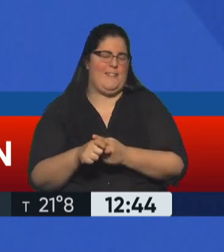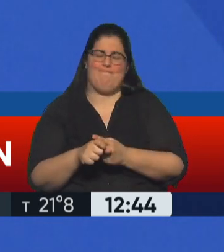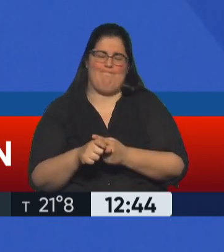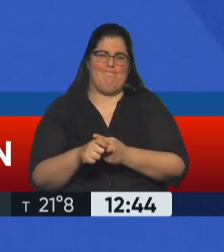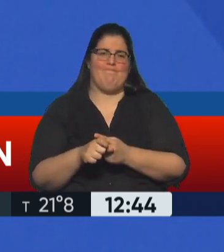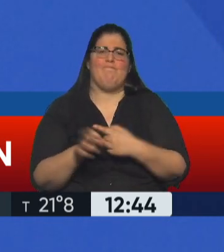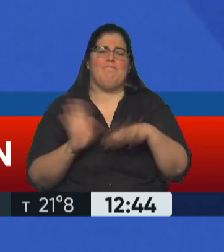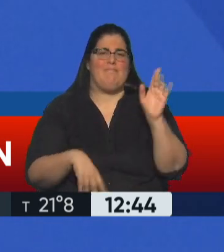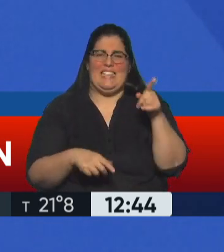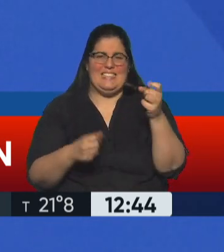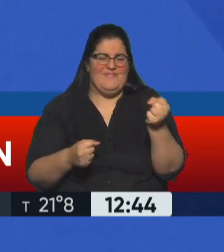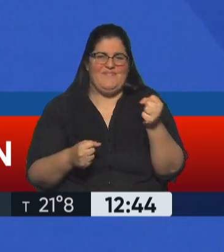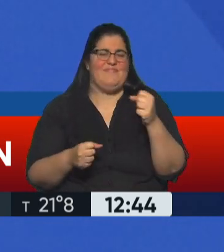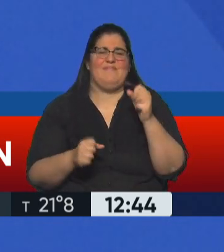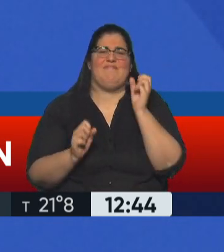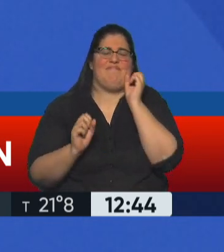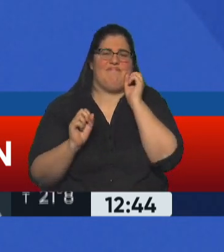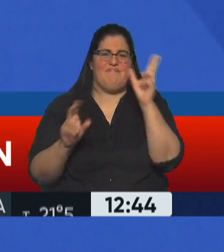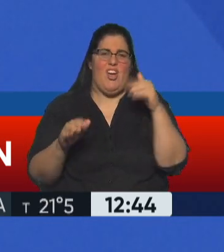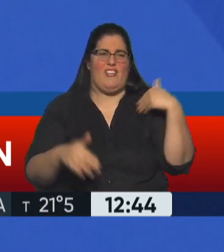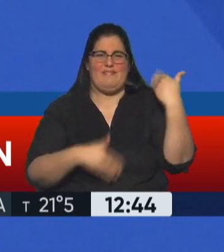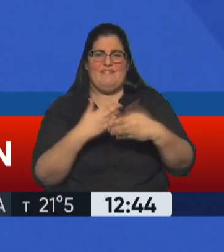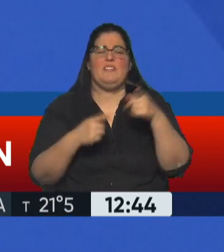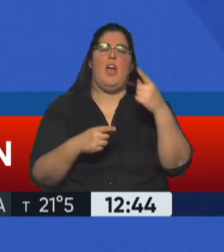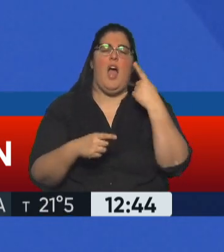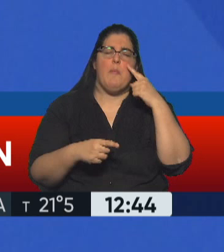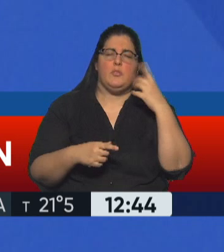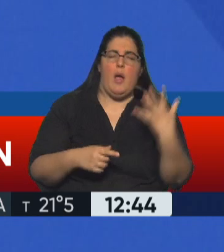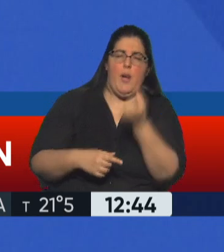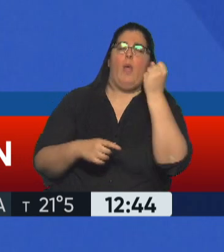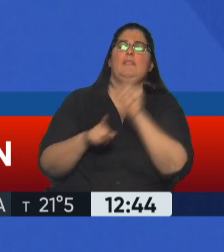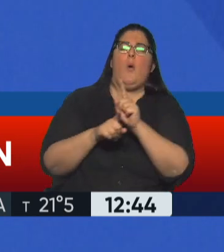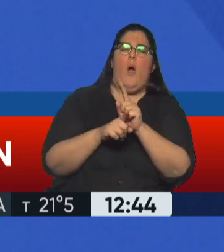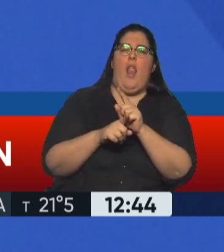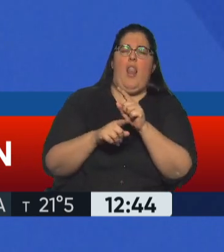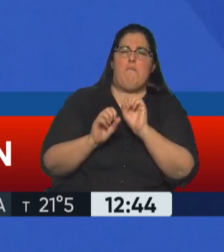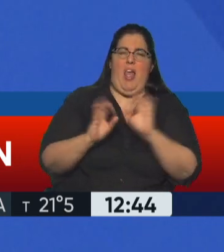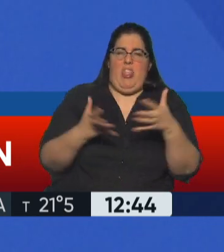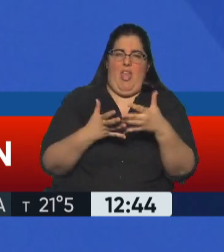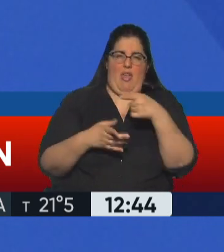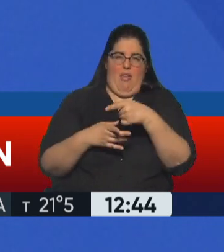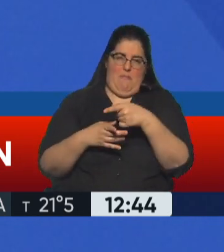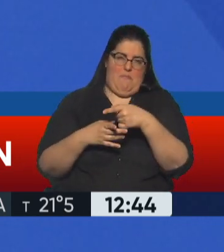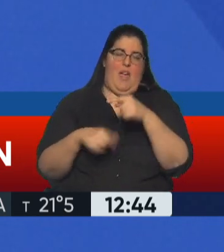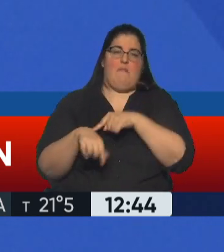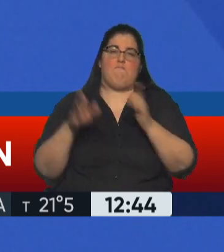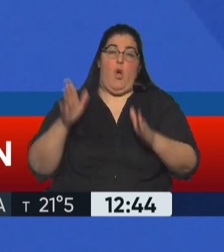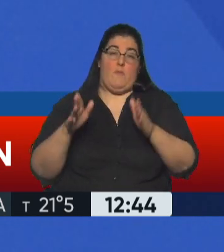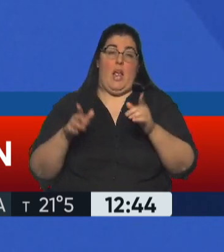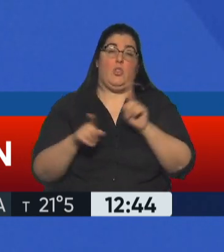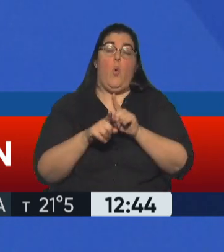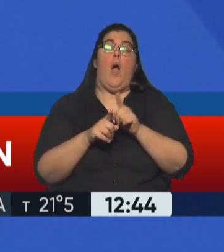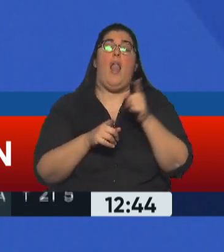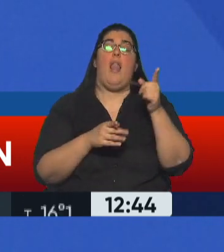alguna se ha recrudecido de modo oportunista y criminal en medio de la pandemia, y la actual administración